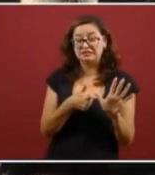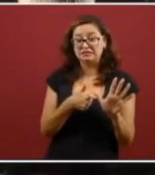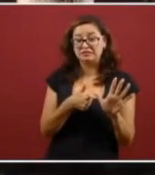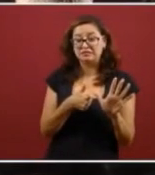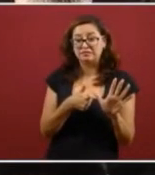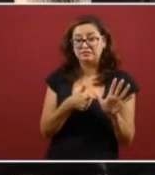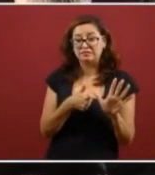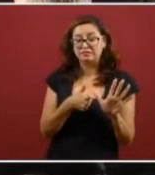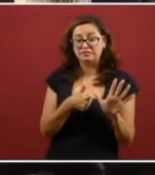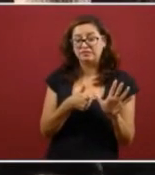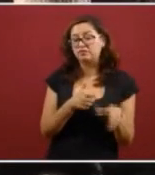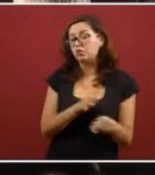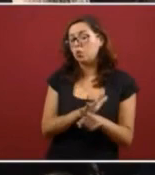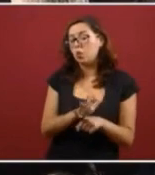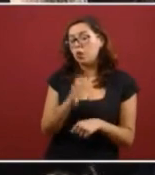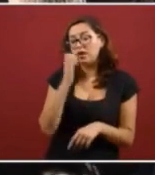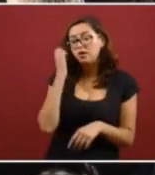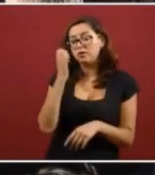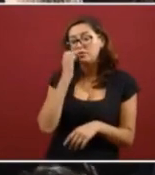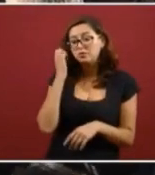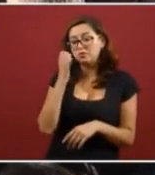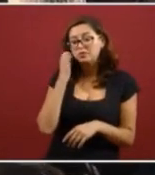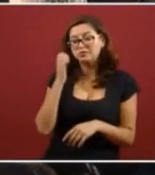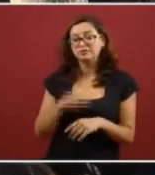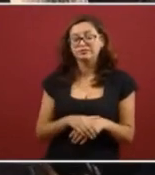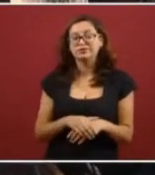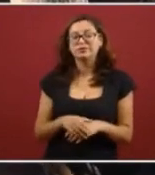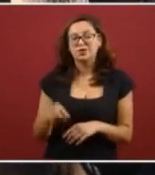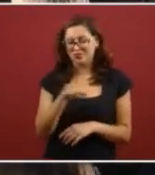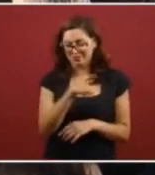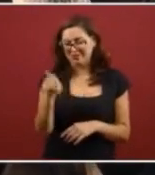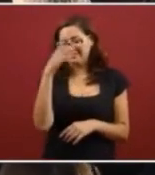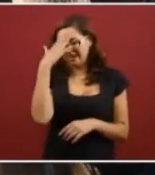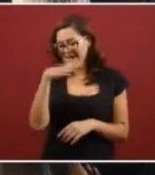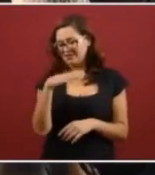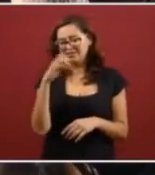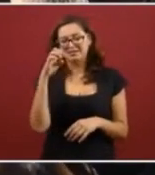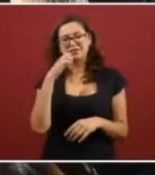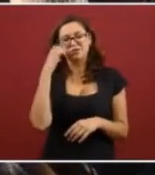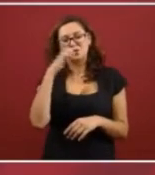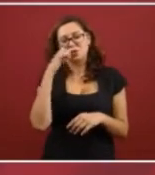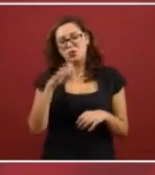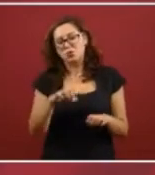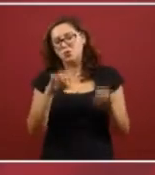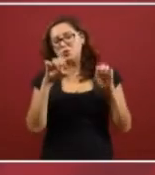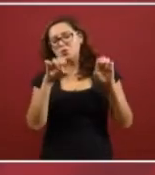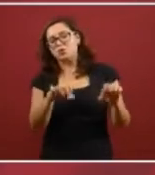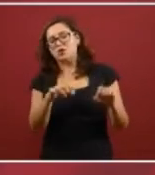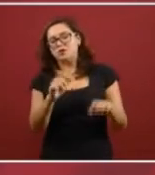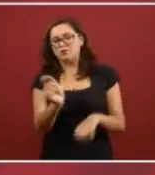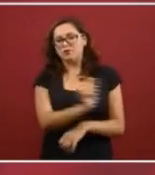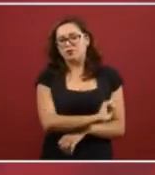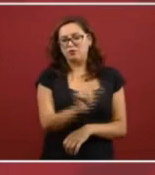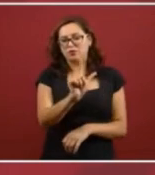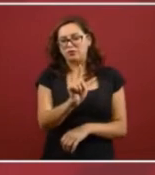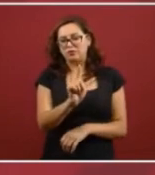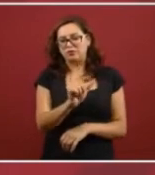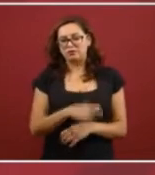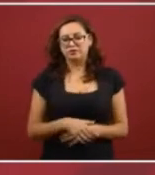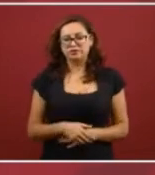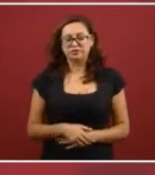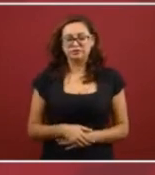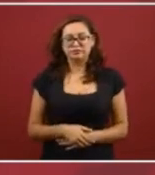de una de las escuelas más famosas were from one of the de los últimos tiempos.